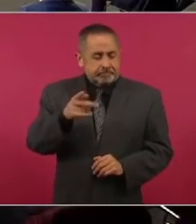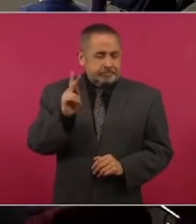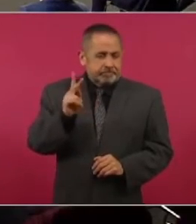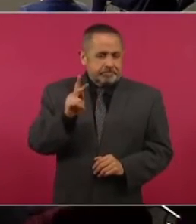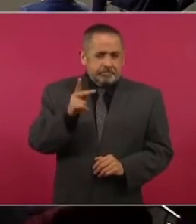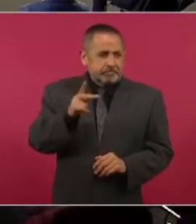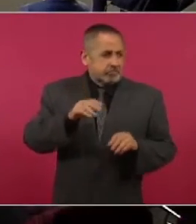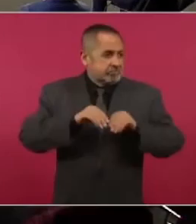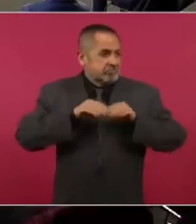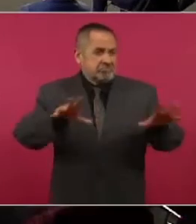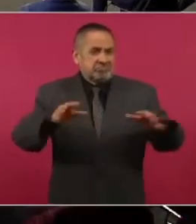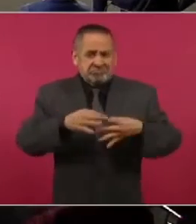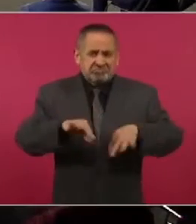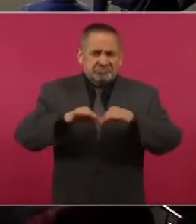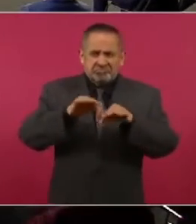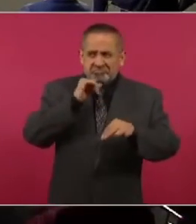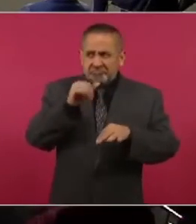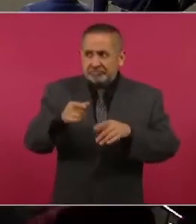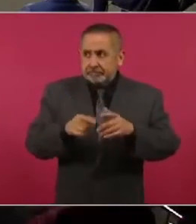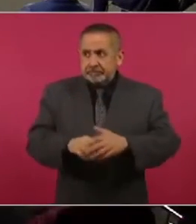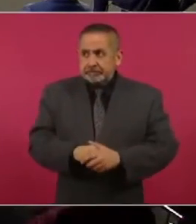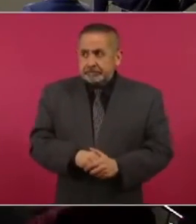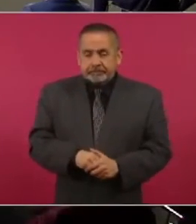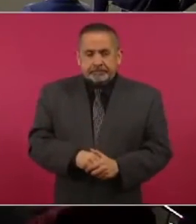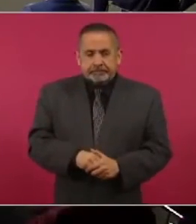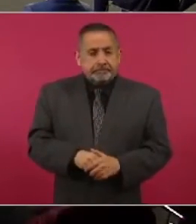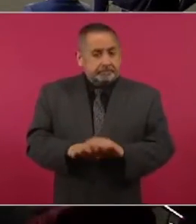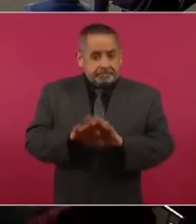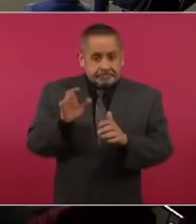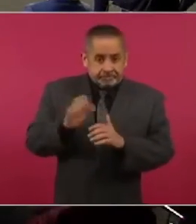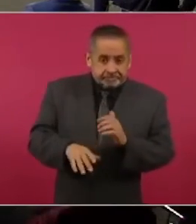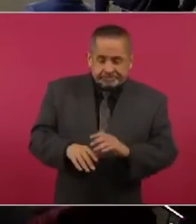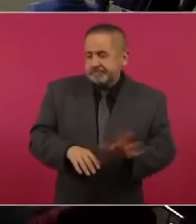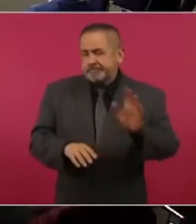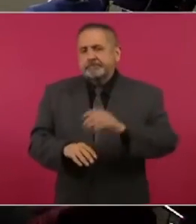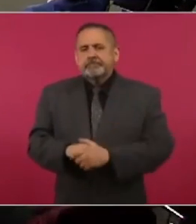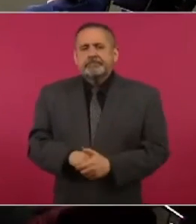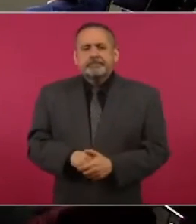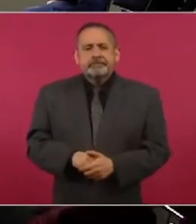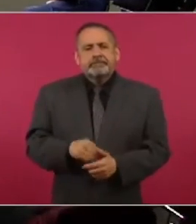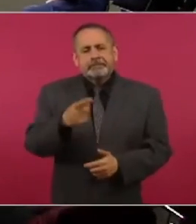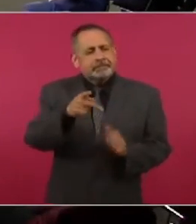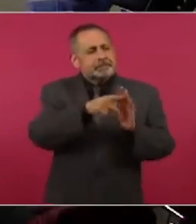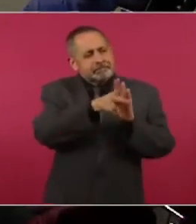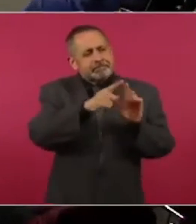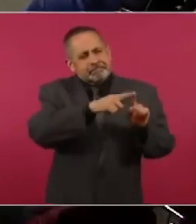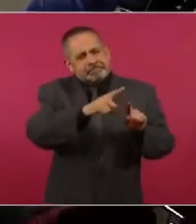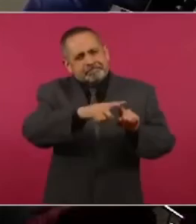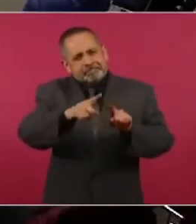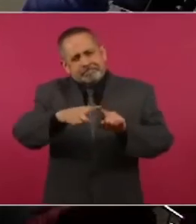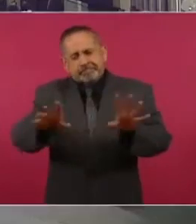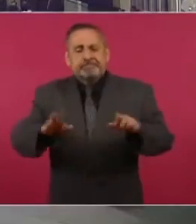No es nota. Adelante. Ya, se acabó. Ahí se fueron. A ver.